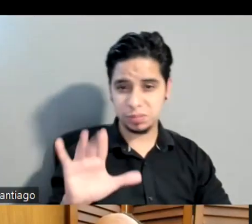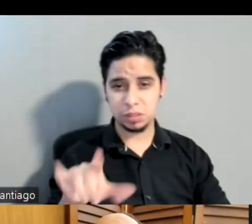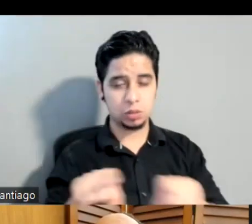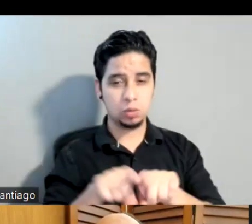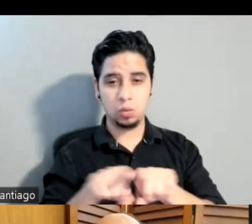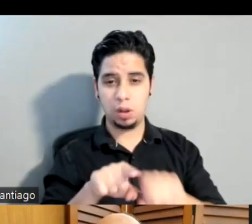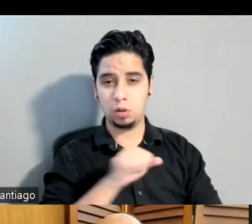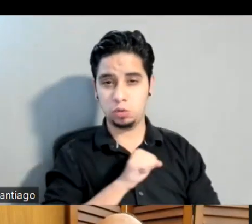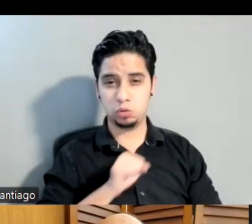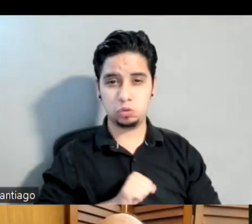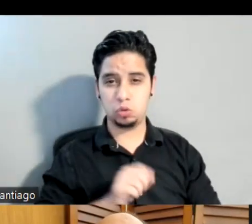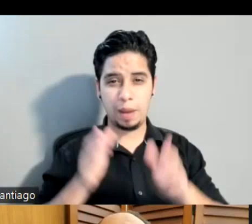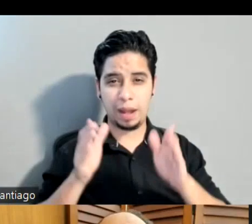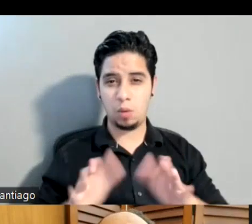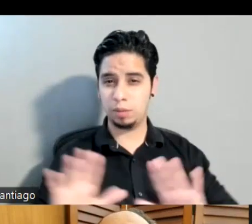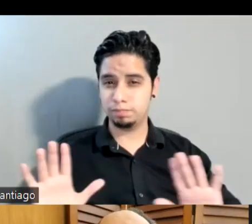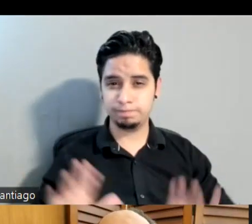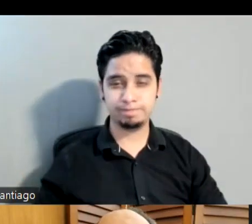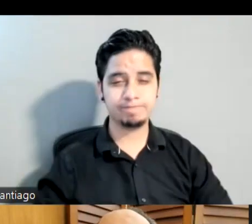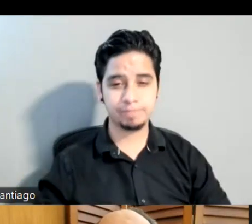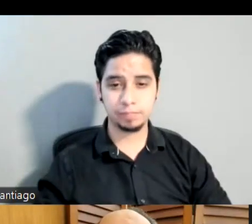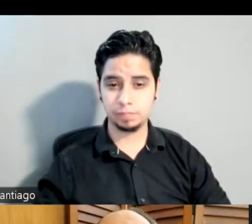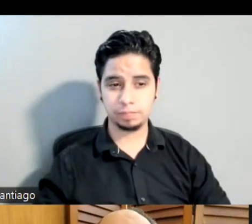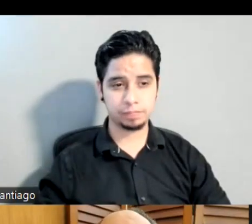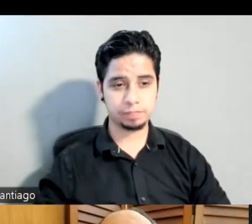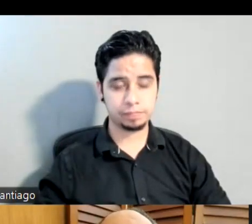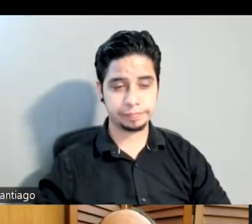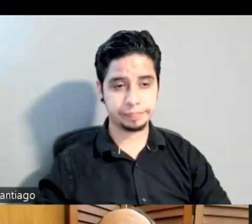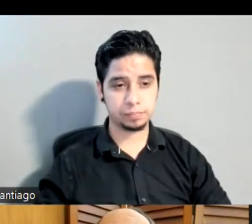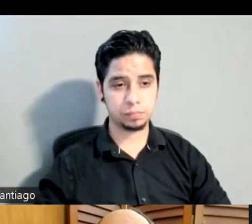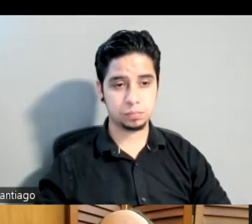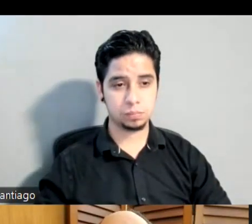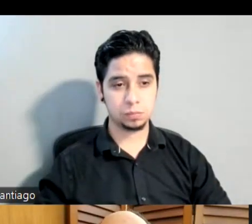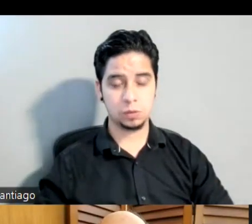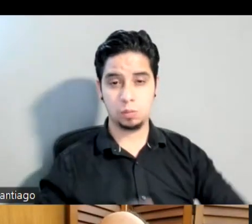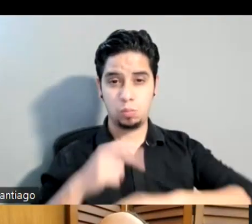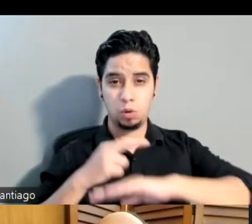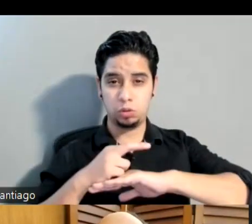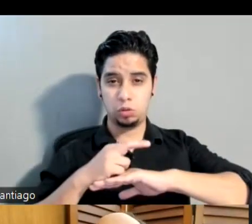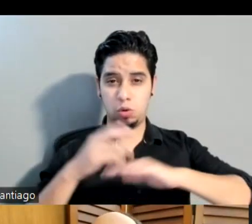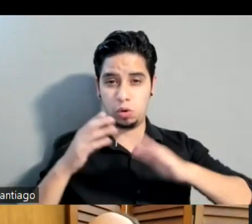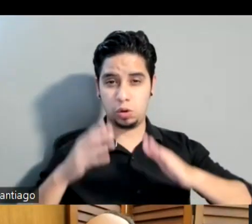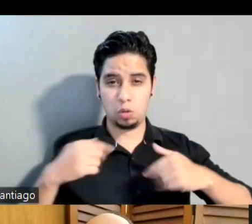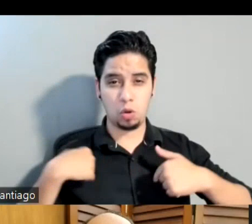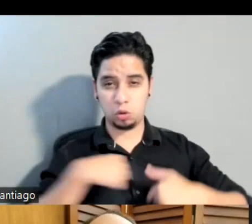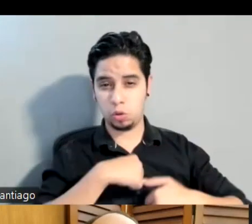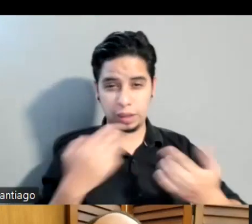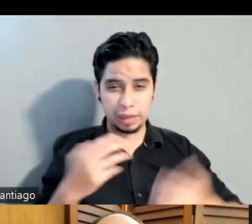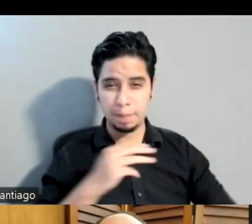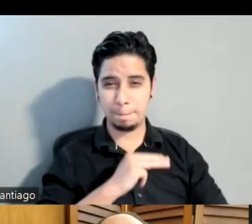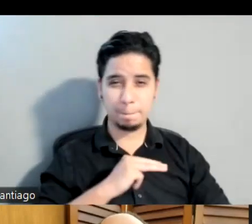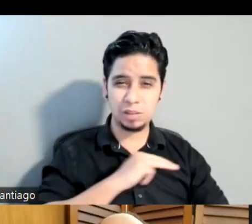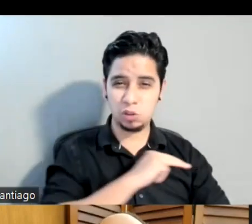Así que, dime en que Puerto no. Rico, que no. En Puerto Rico somos misioneros casi. Ya. También, pero